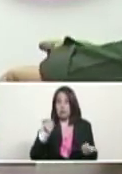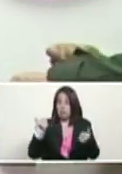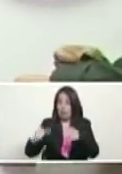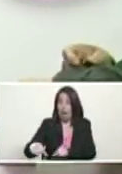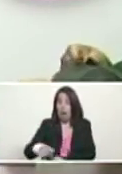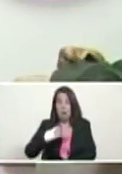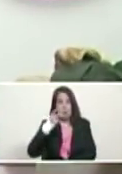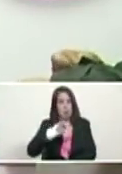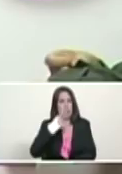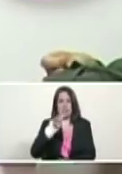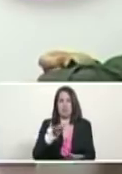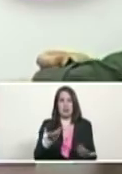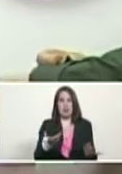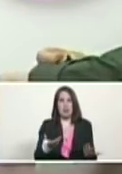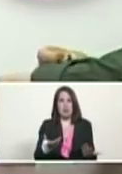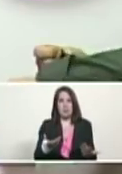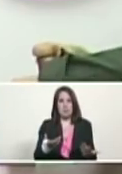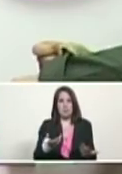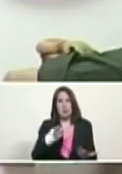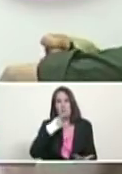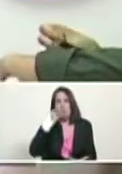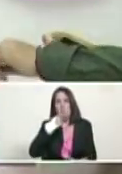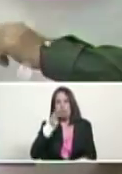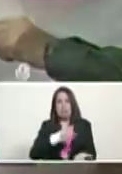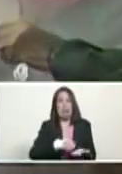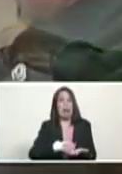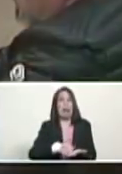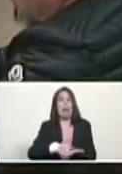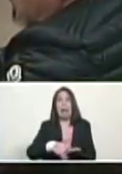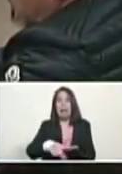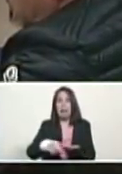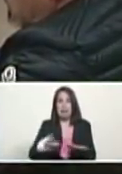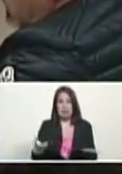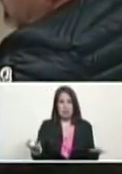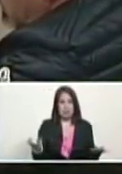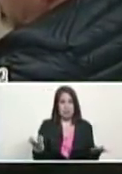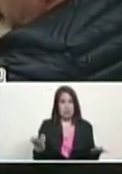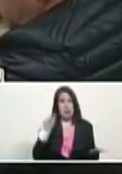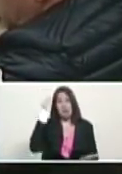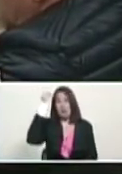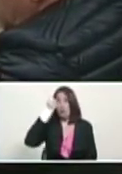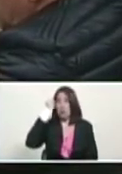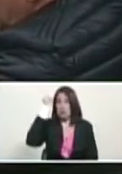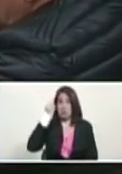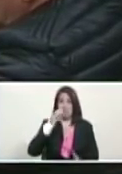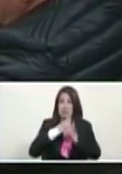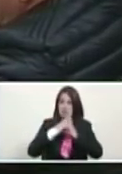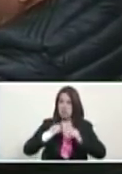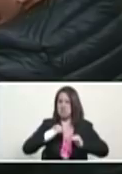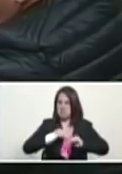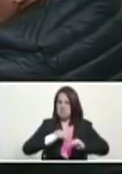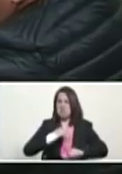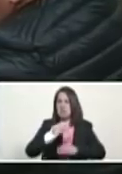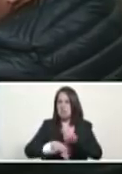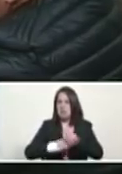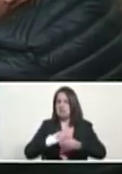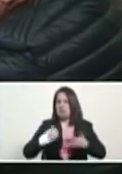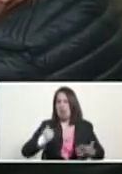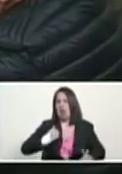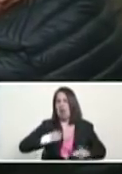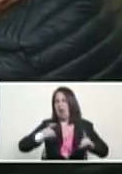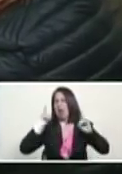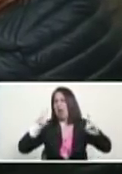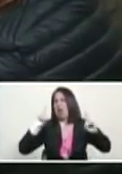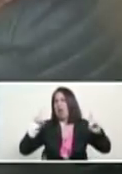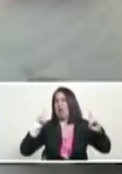política, de política rastrera, de los que piensan que todo se vale, que no hay